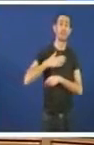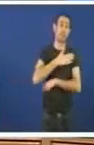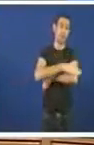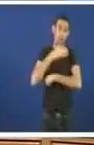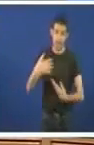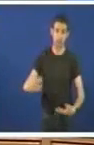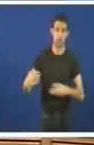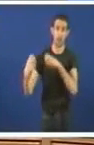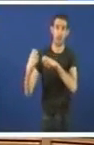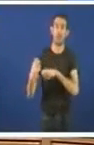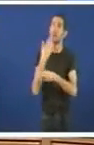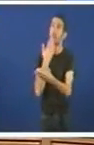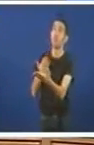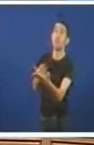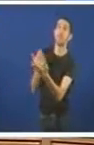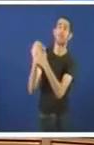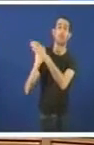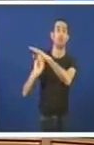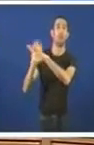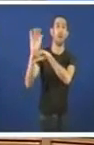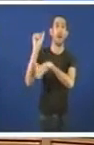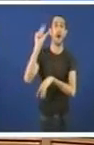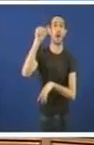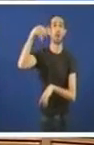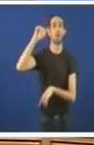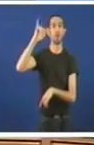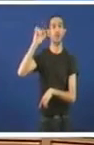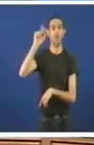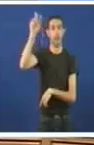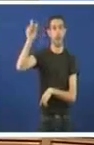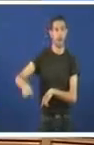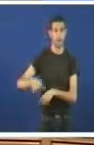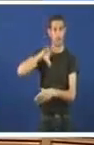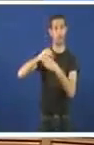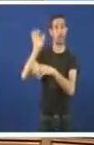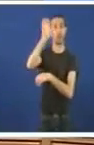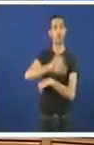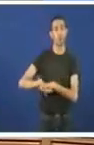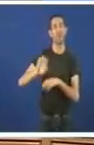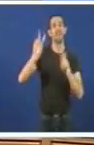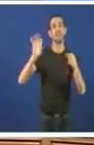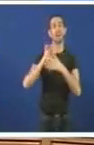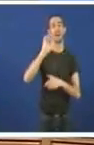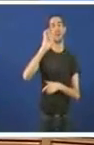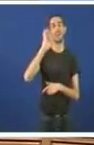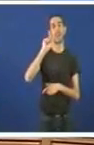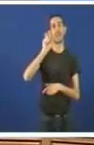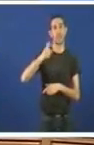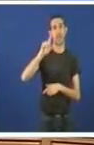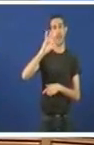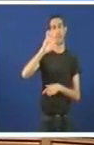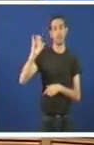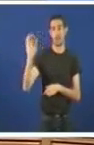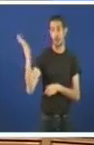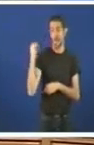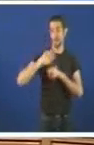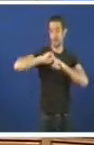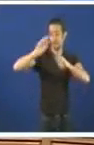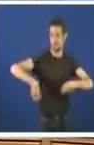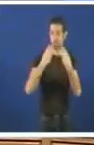señor Almunia de tax lease, unha proposta que está dende onte notificada en Bruselas,